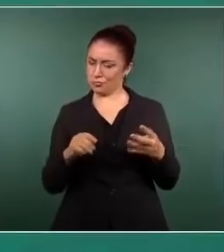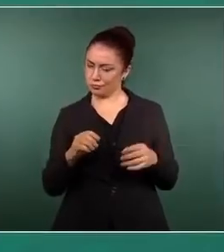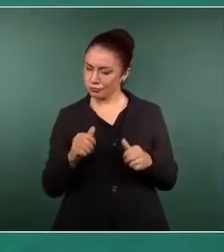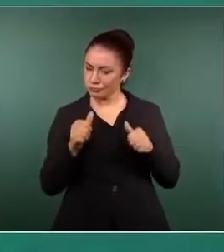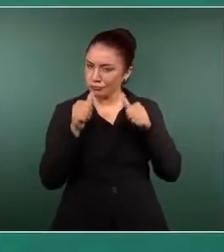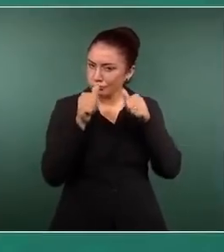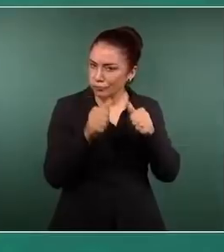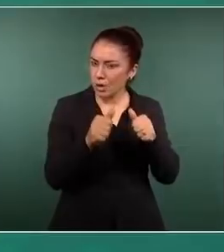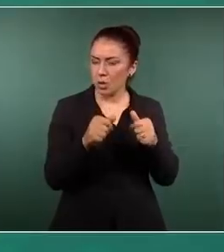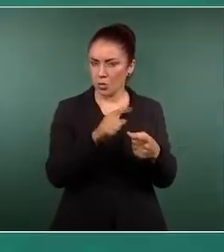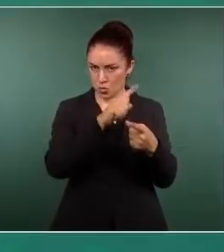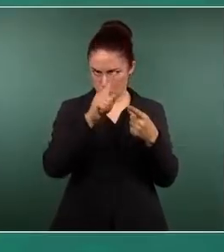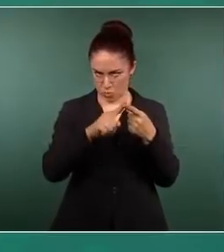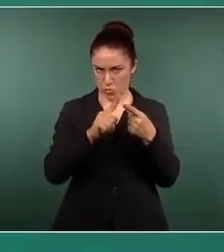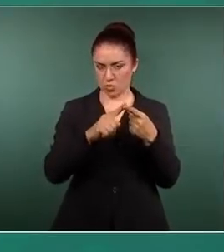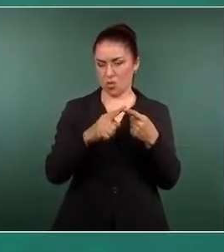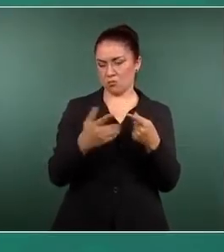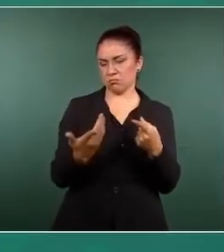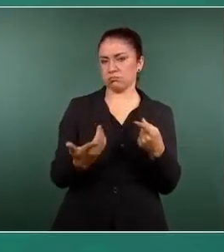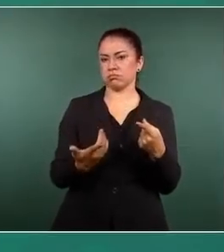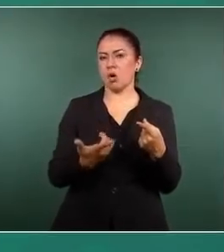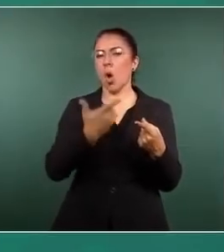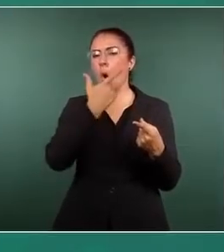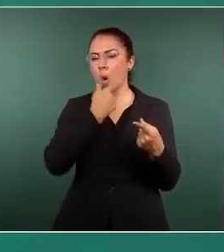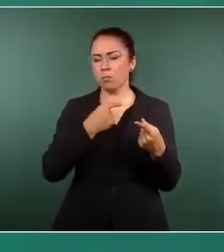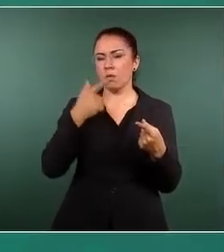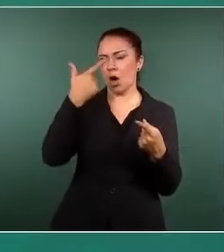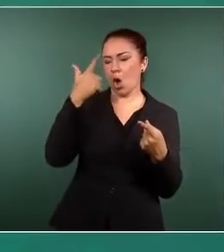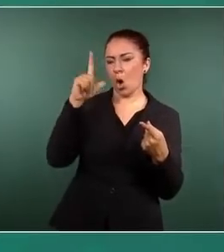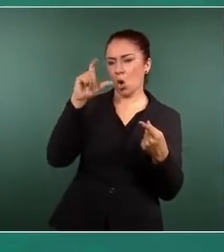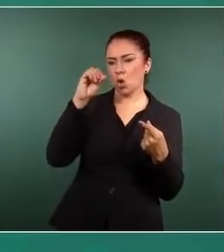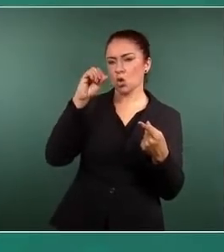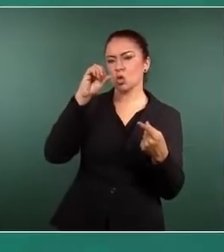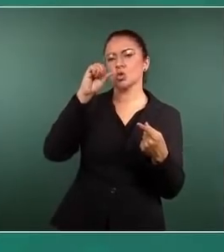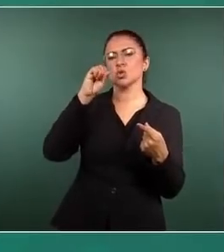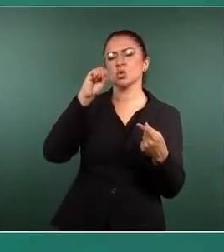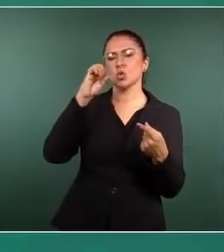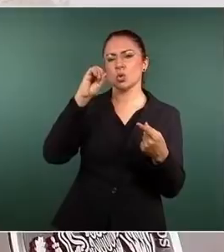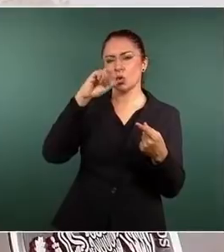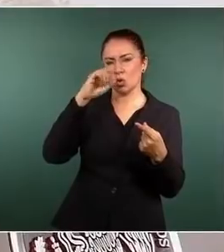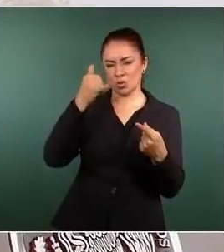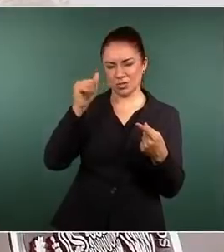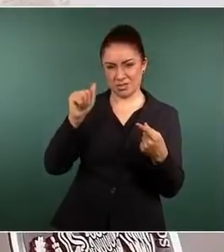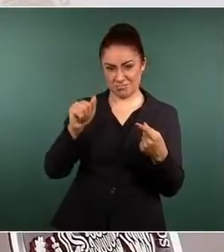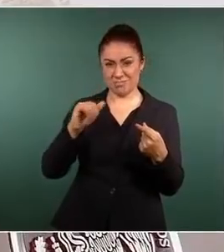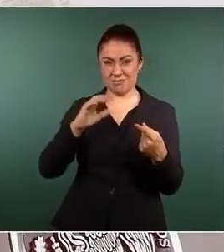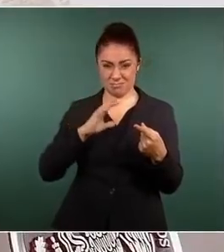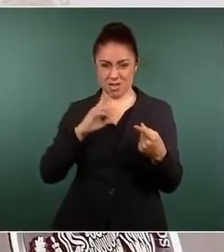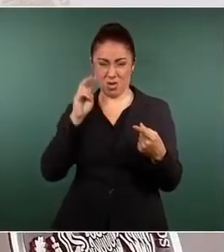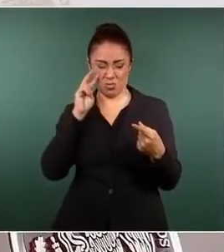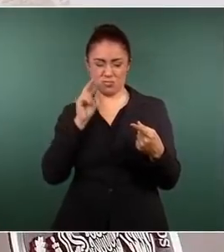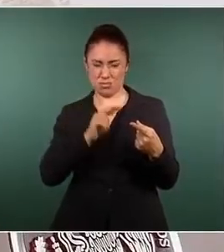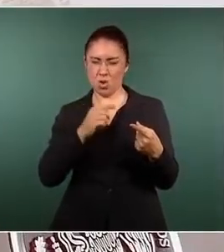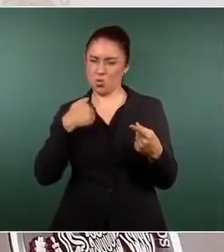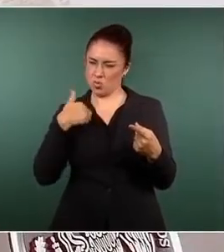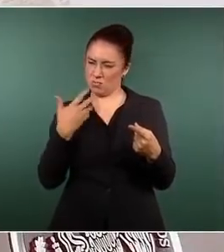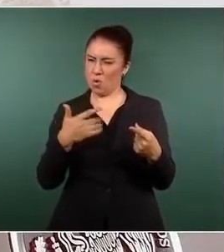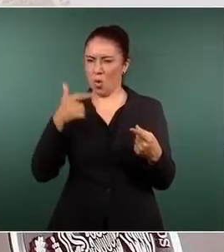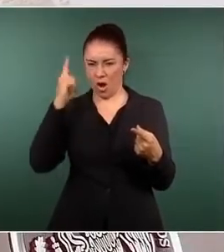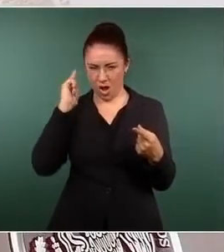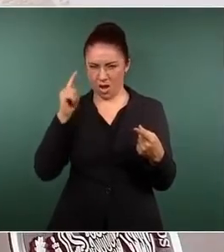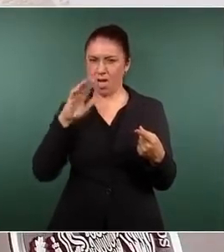uno es el del señor lo soy que yo espero que ya